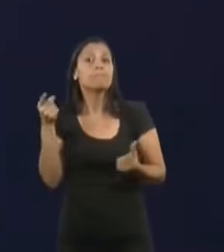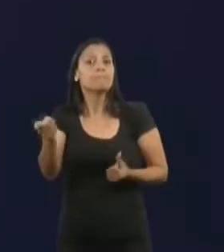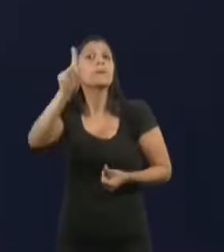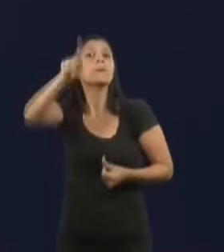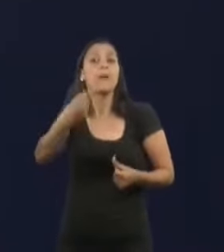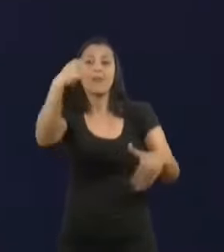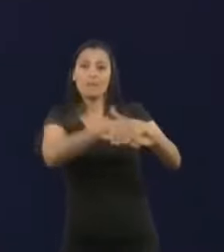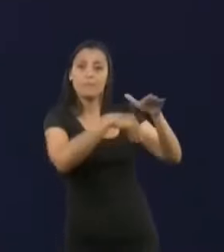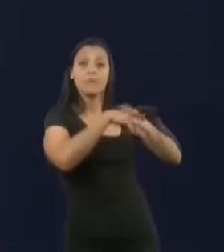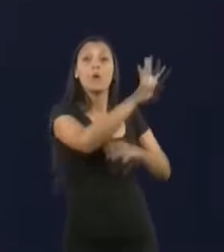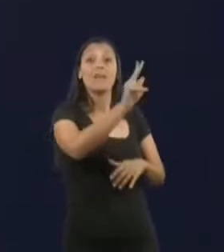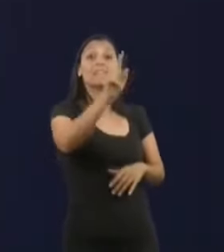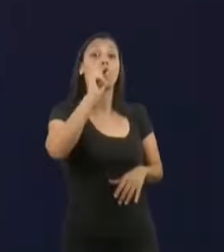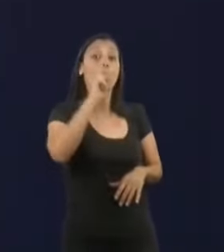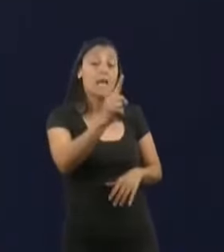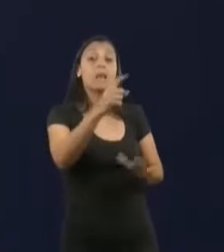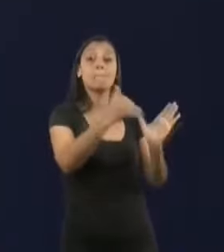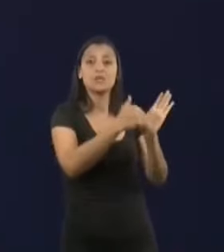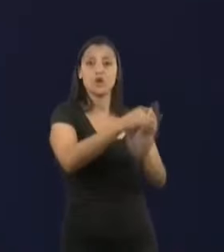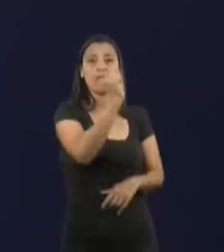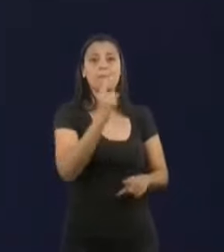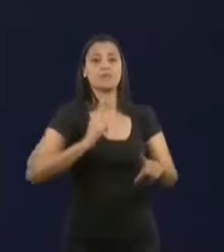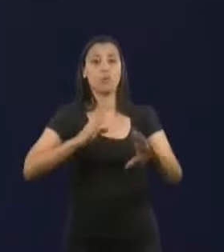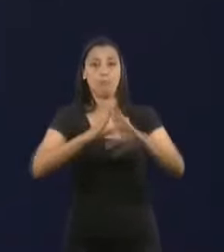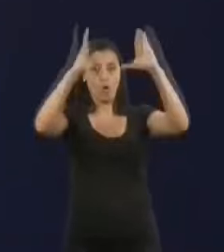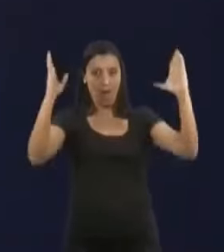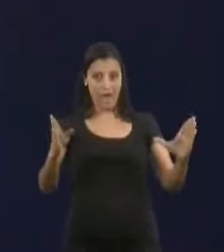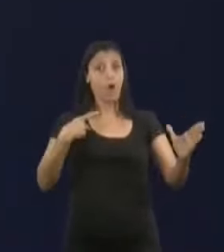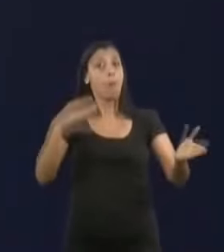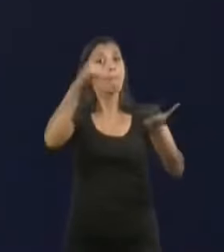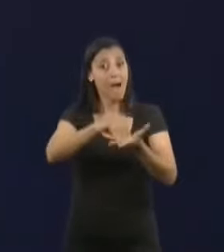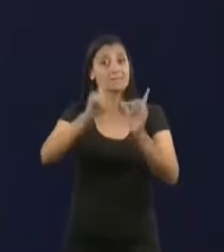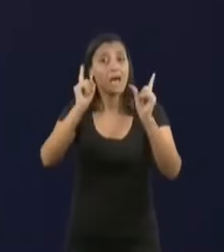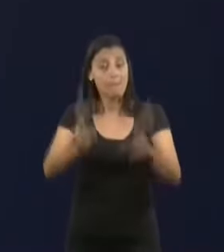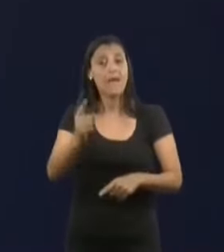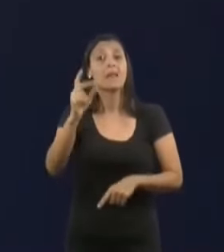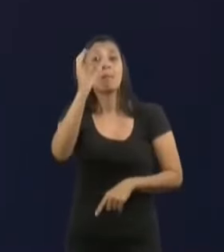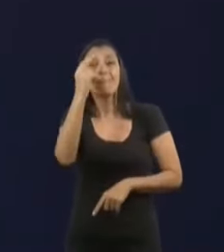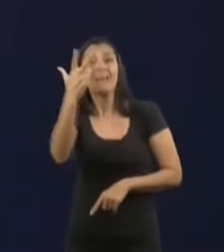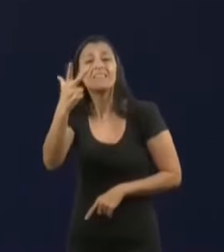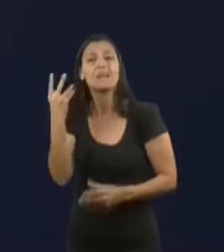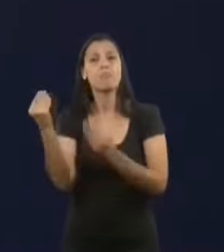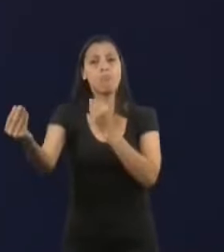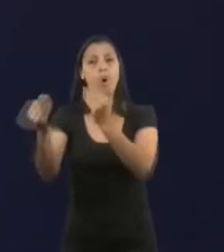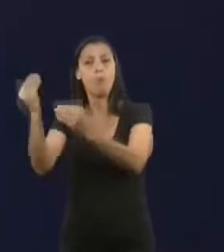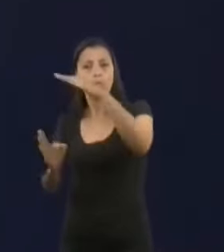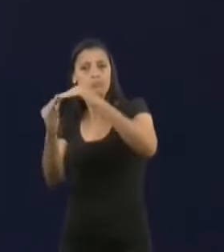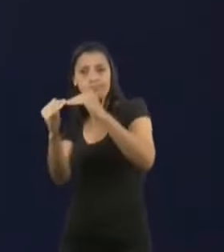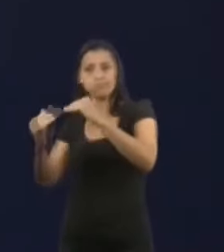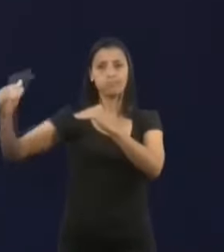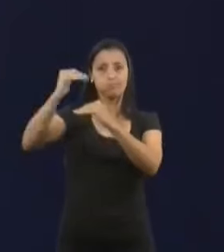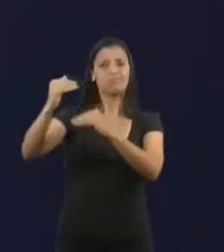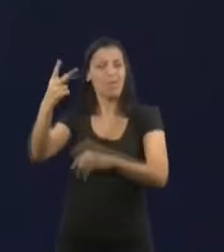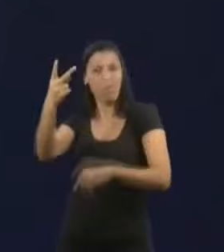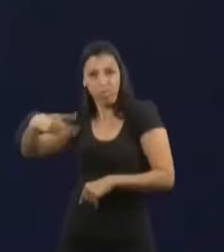ahorro de 42,000 millones de pesos al año si le sumamos los 23 cargos jerárquicos que estaban duplicados y